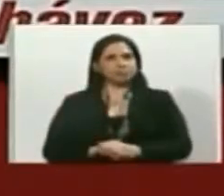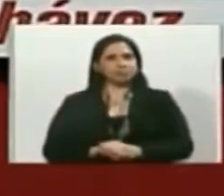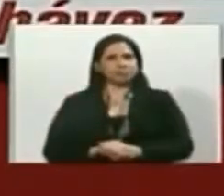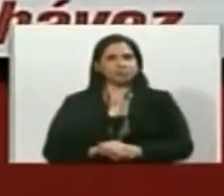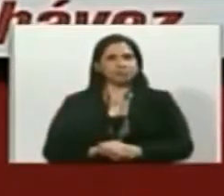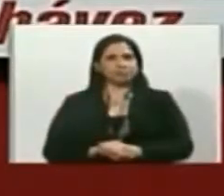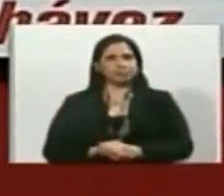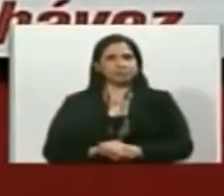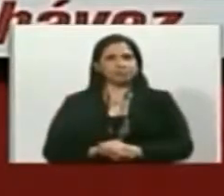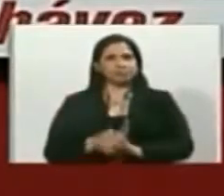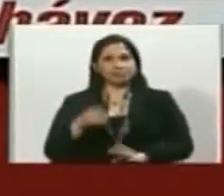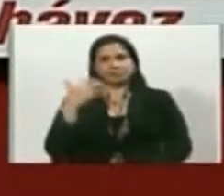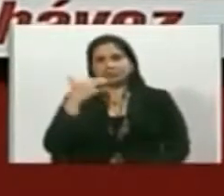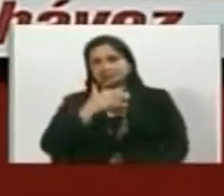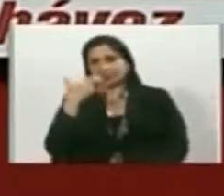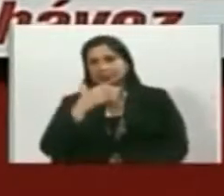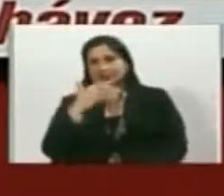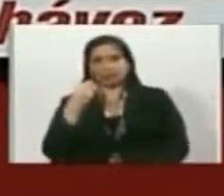Eso no.